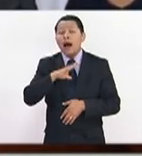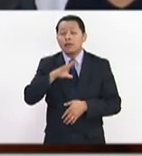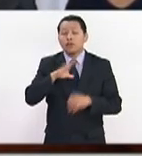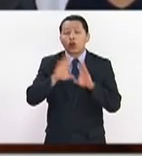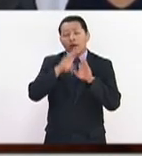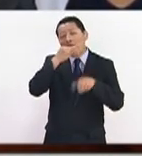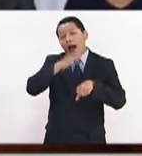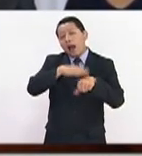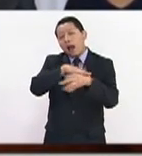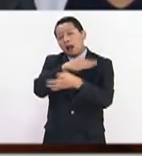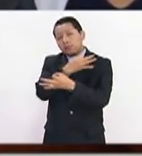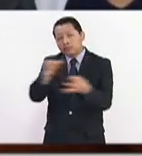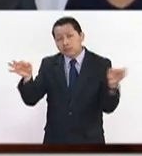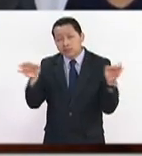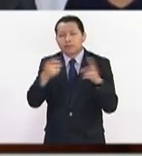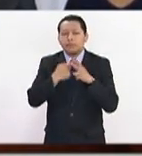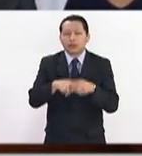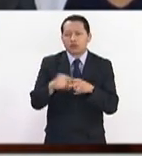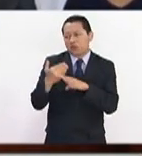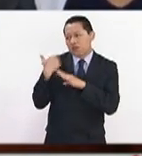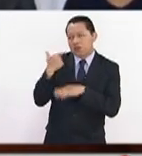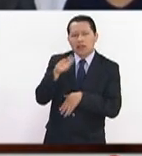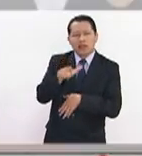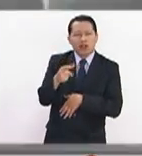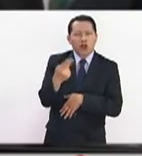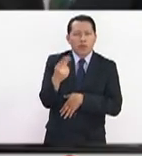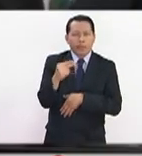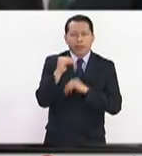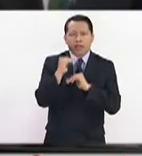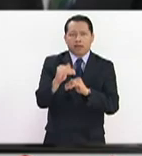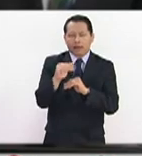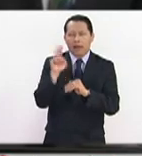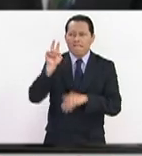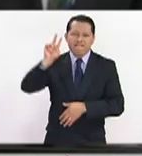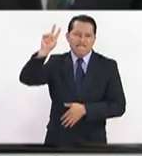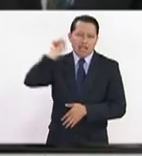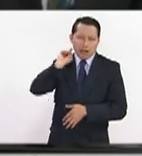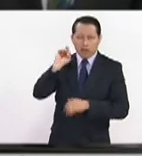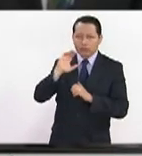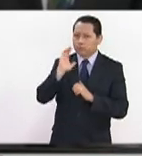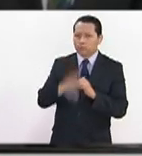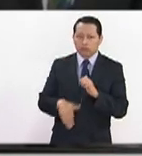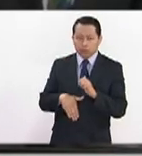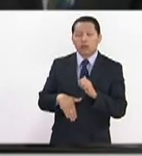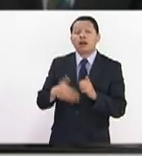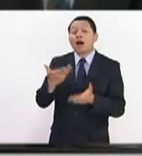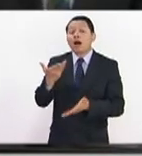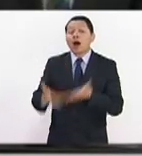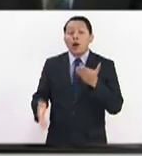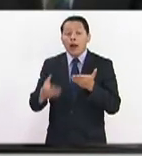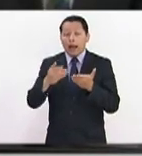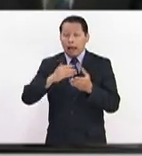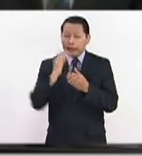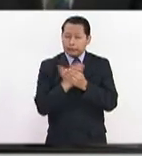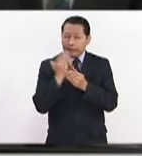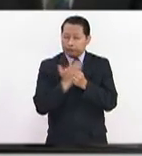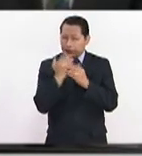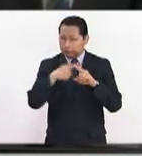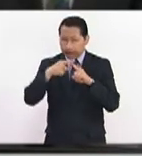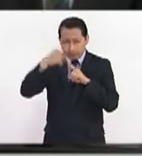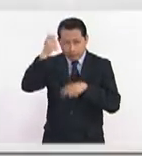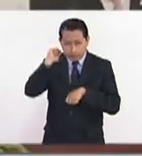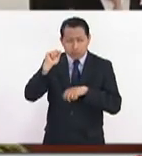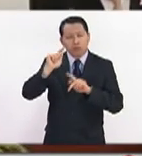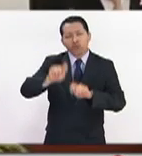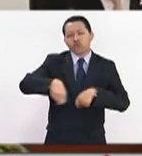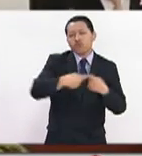la convocatoria emitida que comenzó el 17 de noviembre y terminó el pasado viernes. La JUCOPO remitirá los expedientes de los postulantes a la Comisión